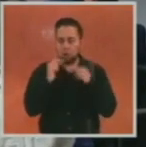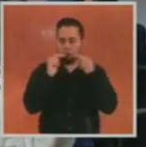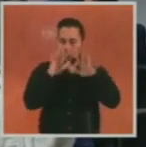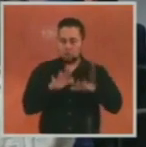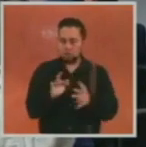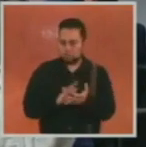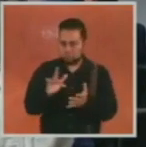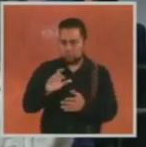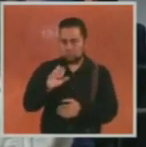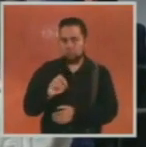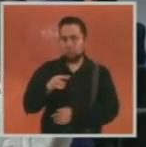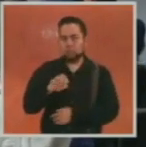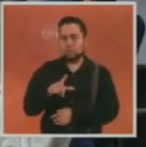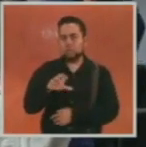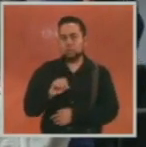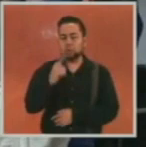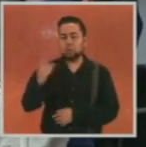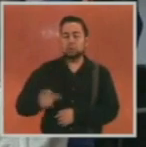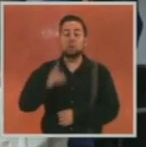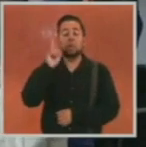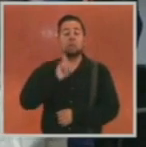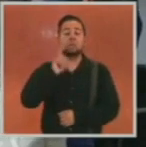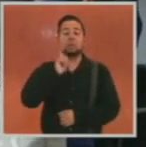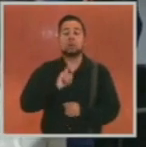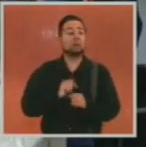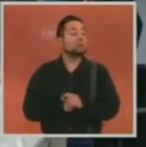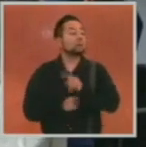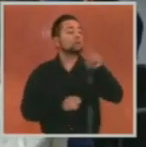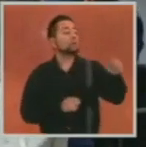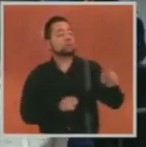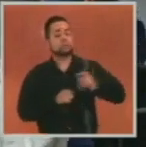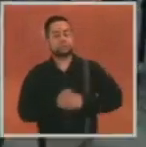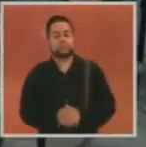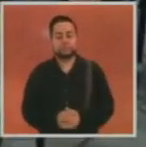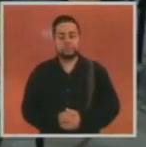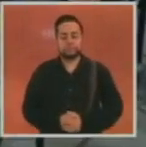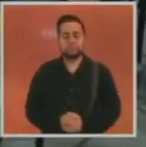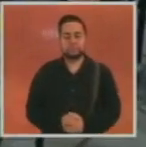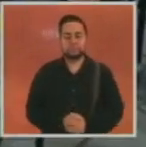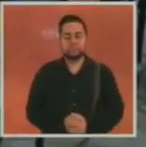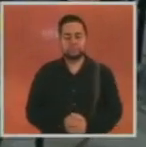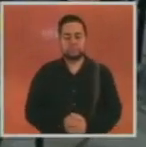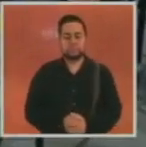gracias Cornelio una pregunta de una mujer de este lado